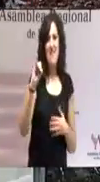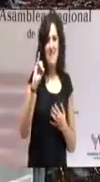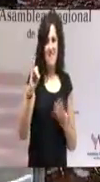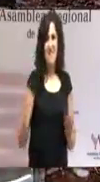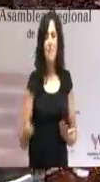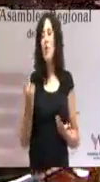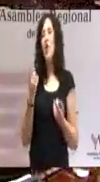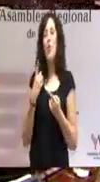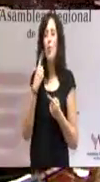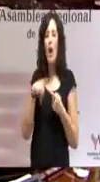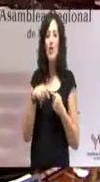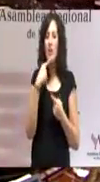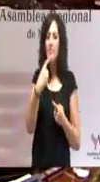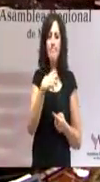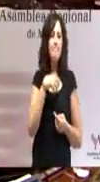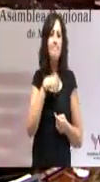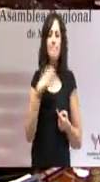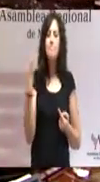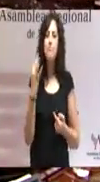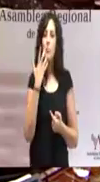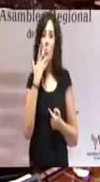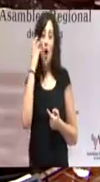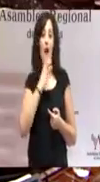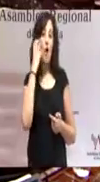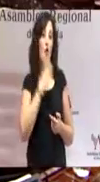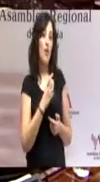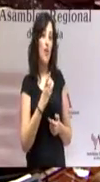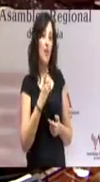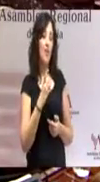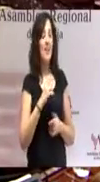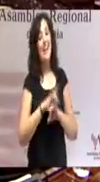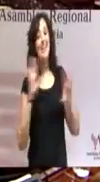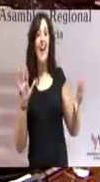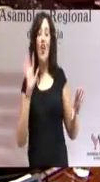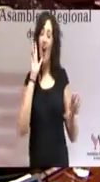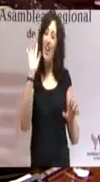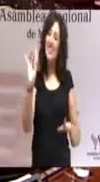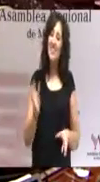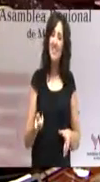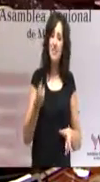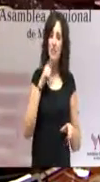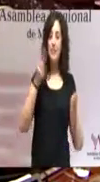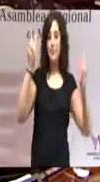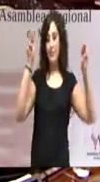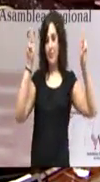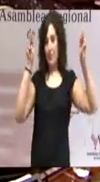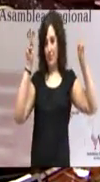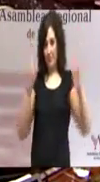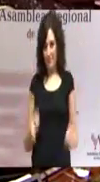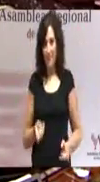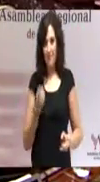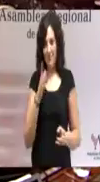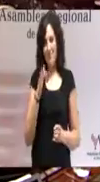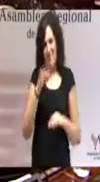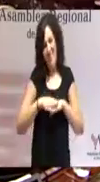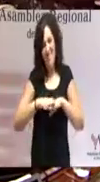lo que no se puede decir en esta región es que Mariano Rajoy, claro, ahora sí, mire, está entrecomillado además, perdóneme